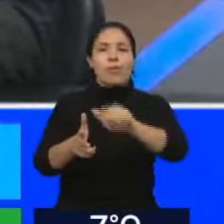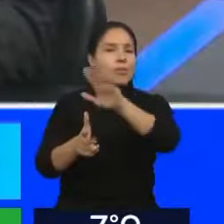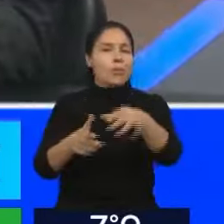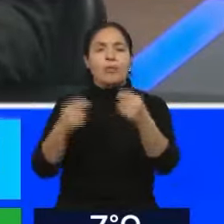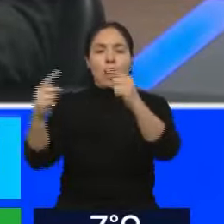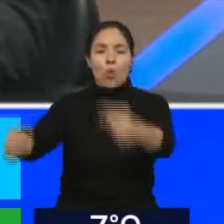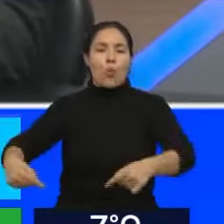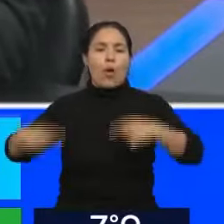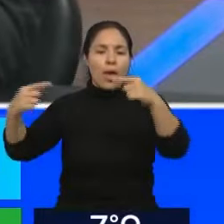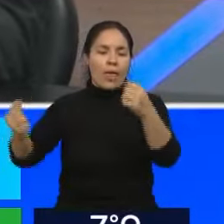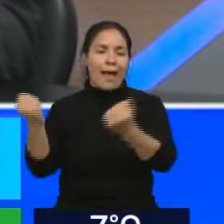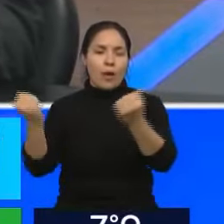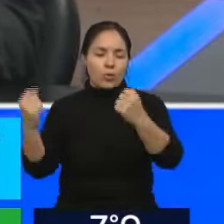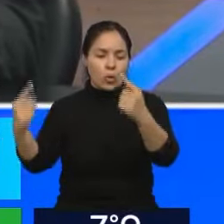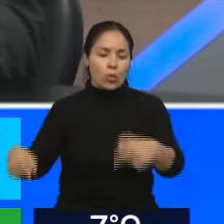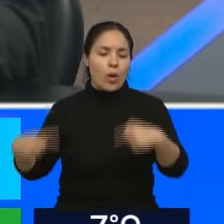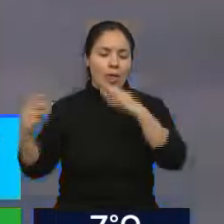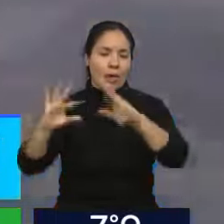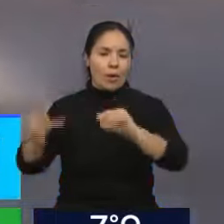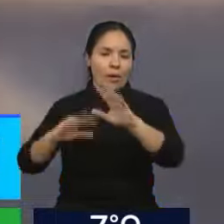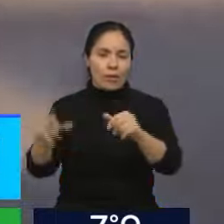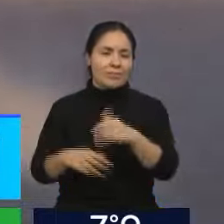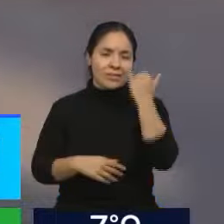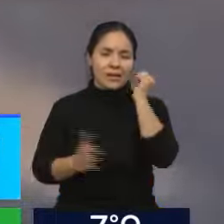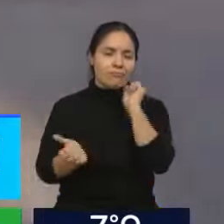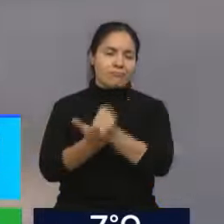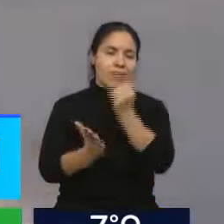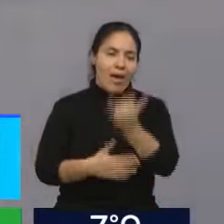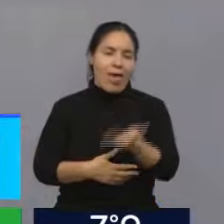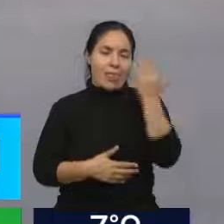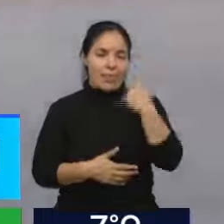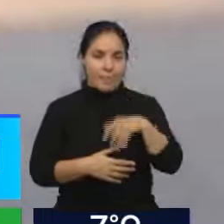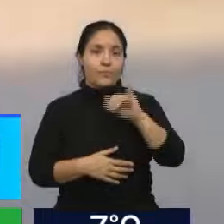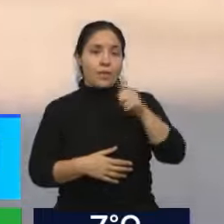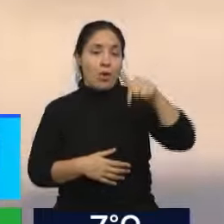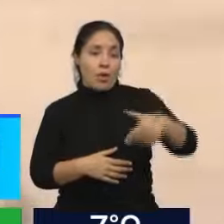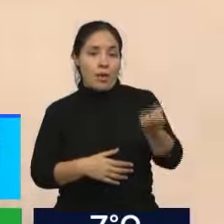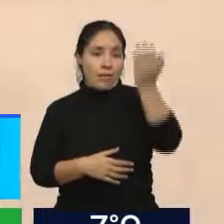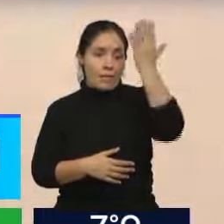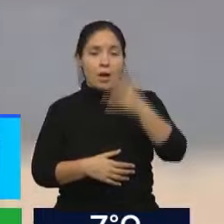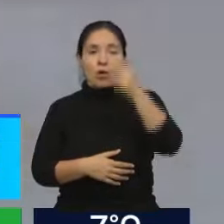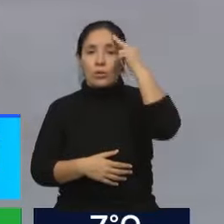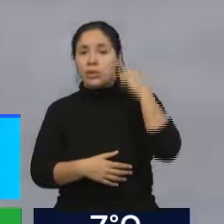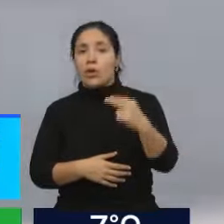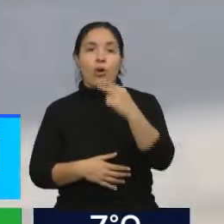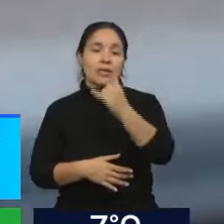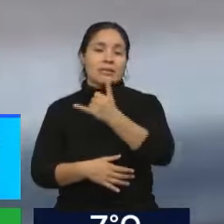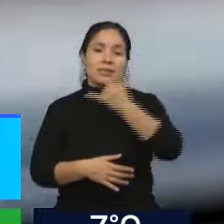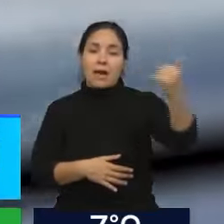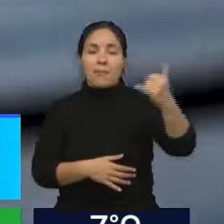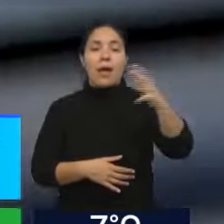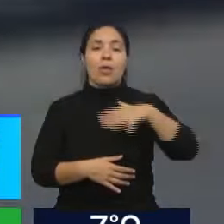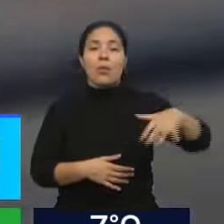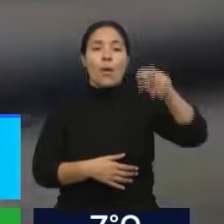escuchamos. Así es, Fernando. En horas de la mañana fue que comenzó esta persecución por un llamado al 911 en el departamento